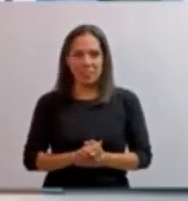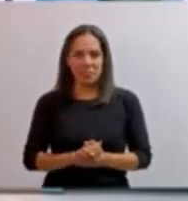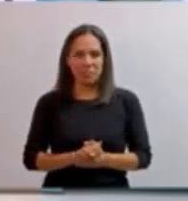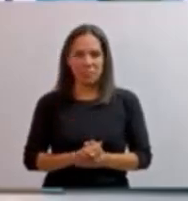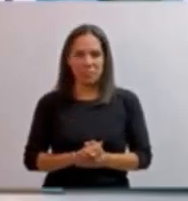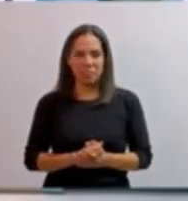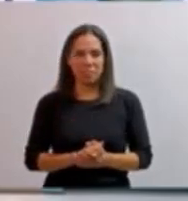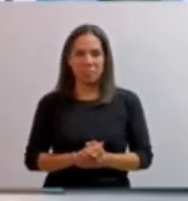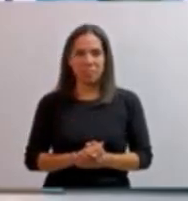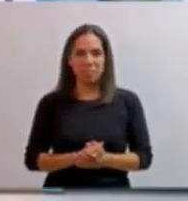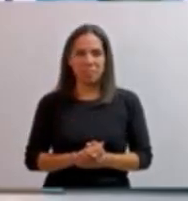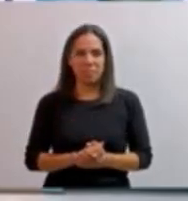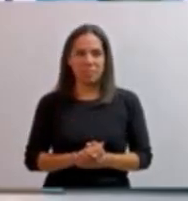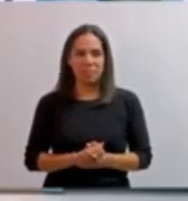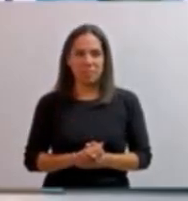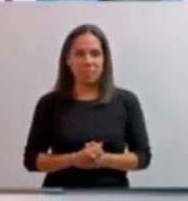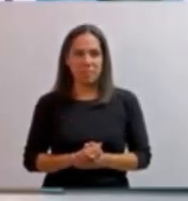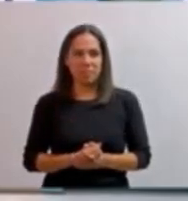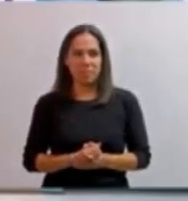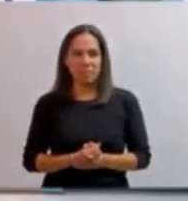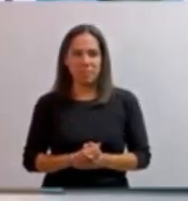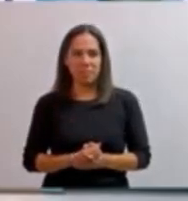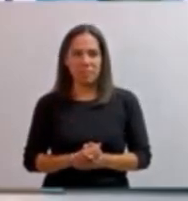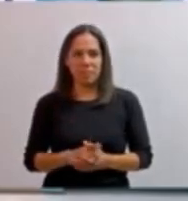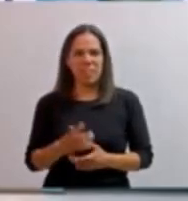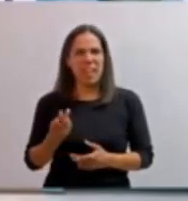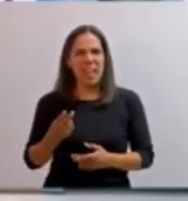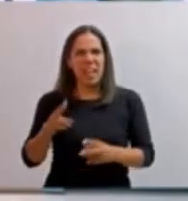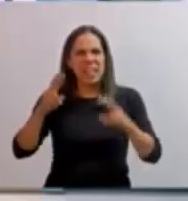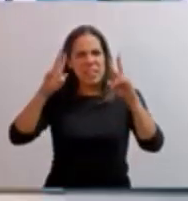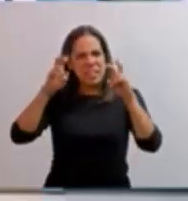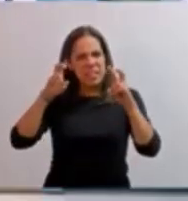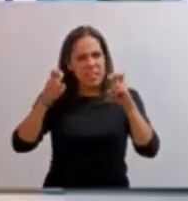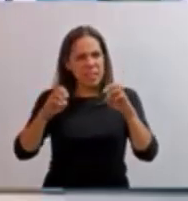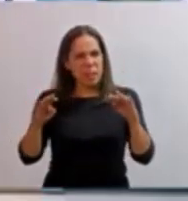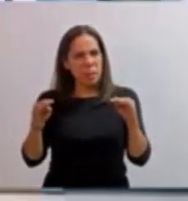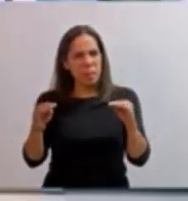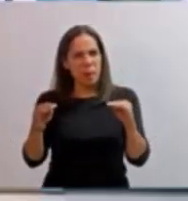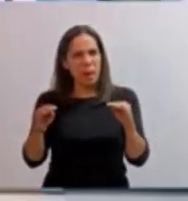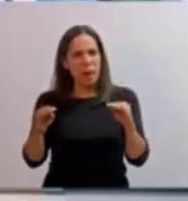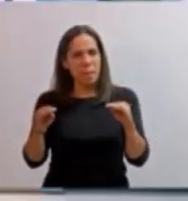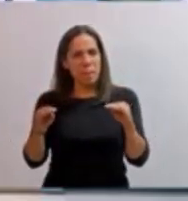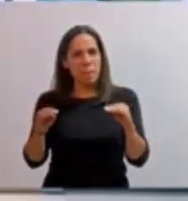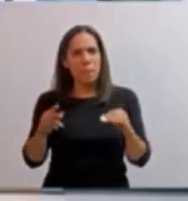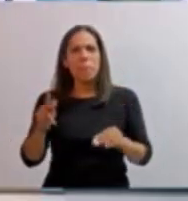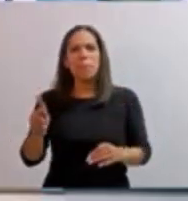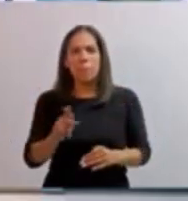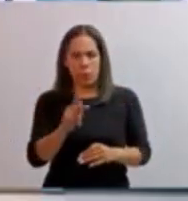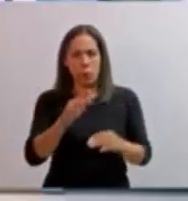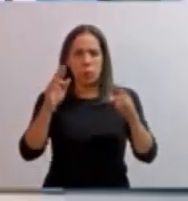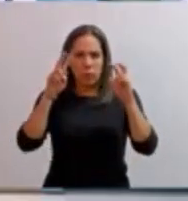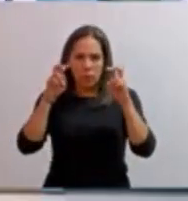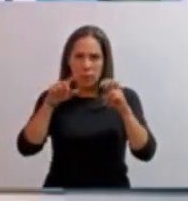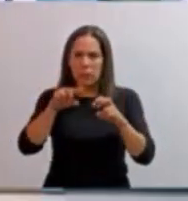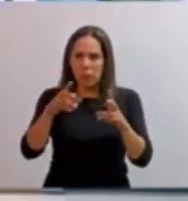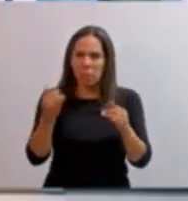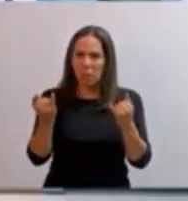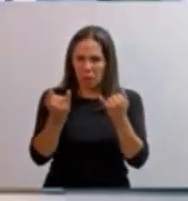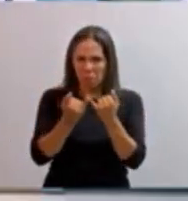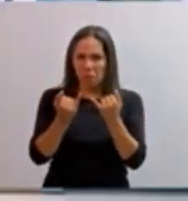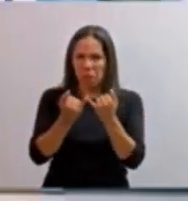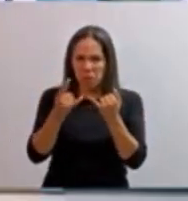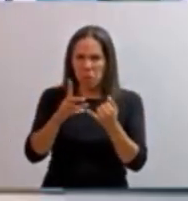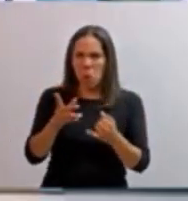Emma Yesenia. Nos dice, ¿nos referimos a lo mismo cuando hablamos de la mejora de los aprendizajes o de la mejora de la